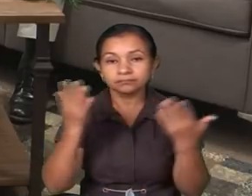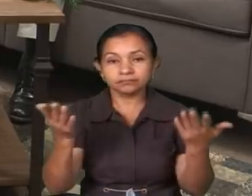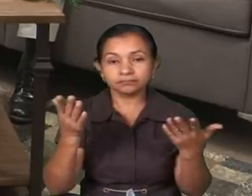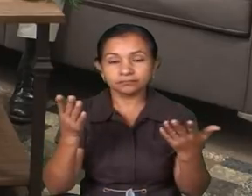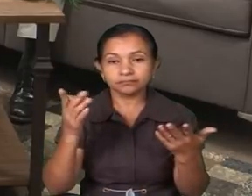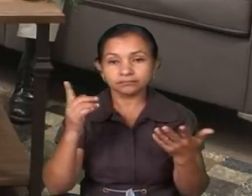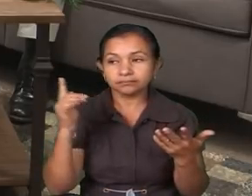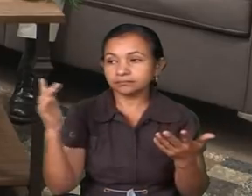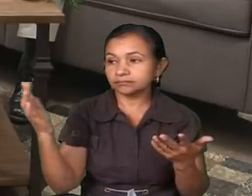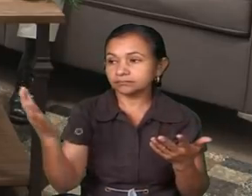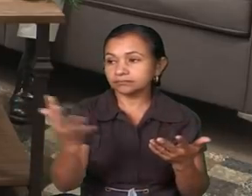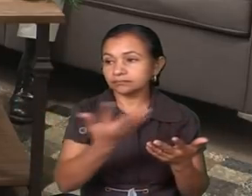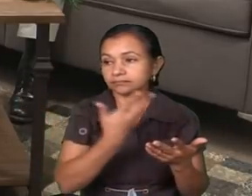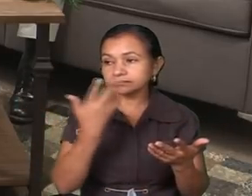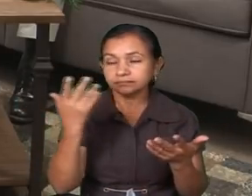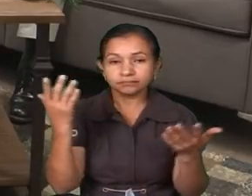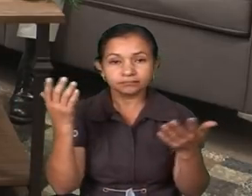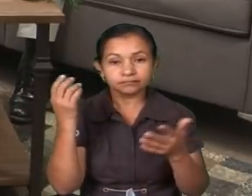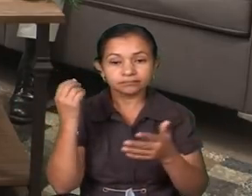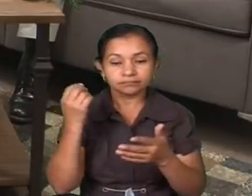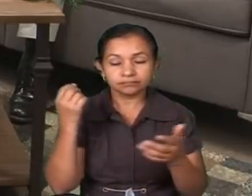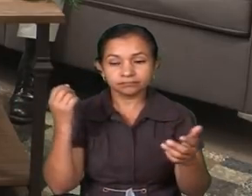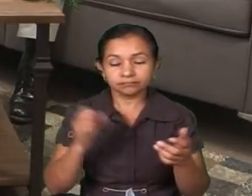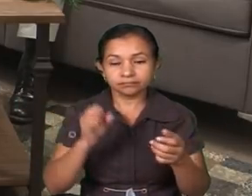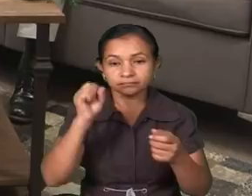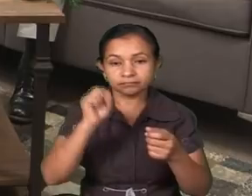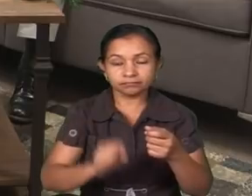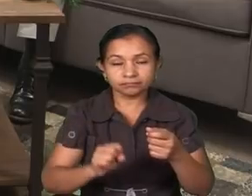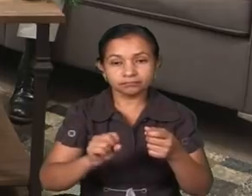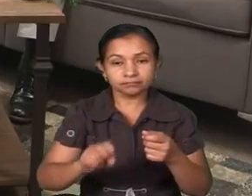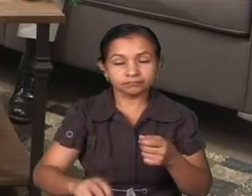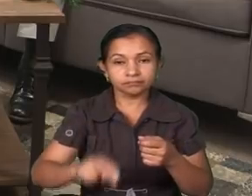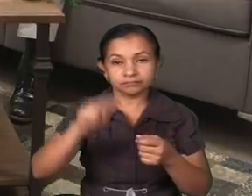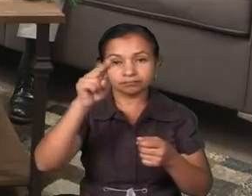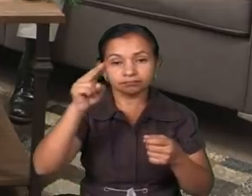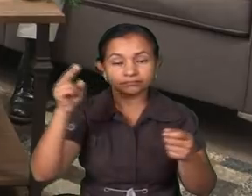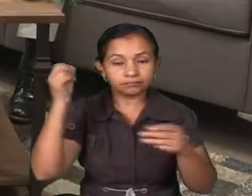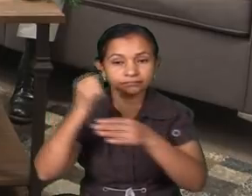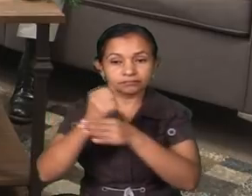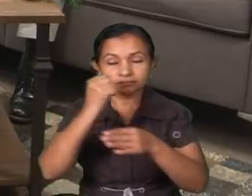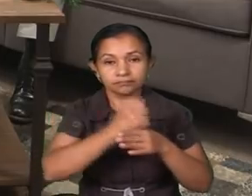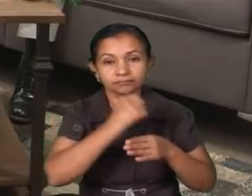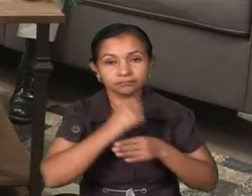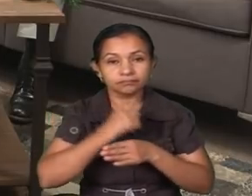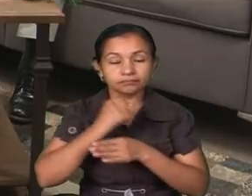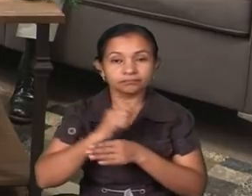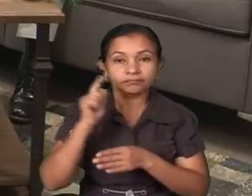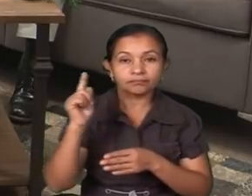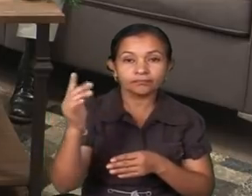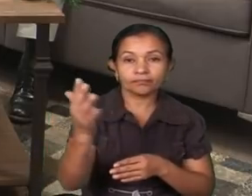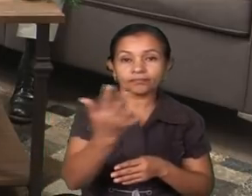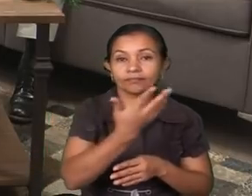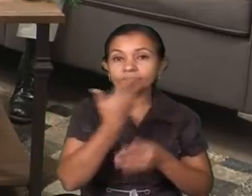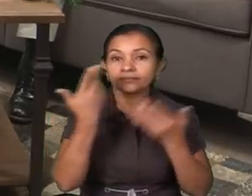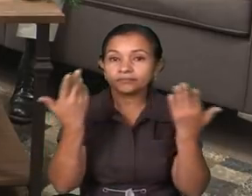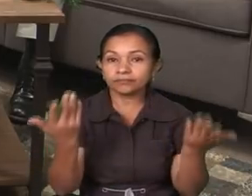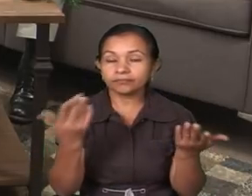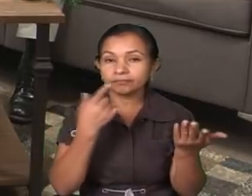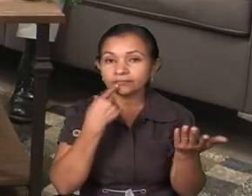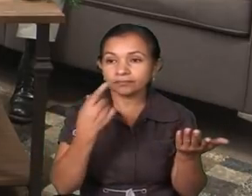hubiera sido ARDE, se mete la contra por el sur y la contra por el sur nos matan a todos. Entonces le dije yo a